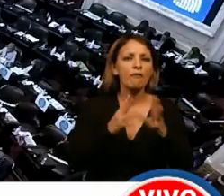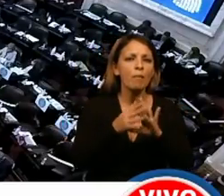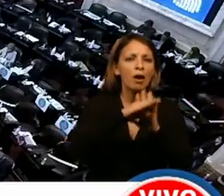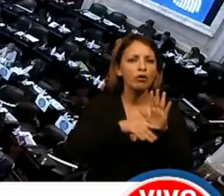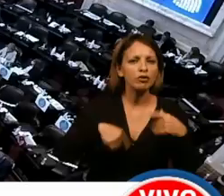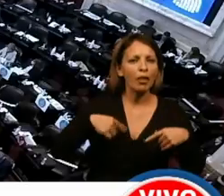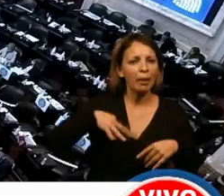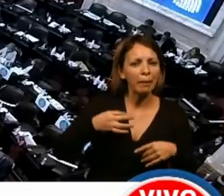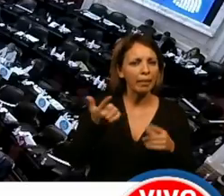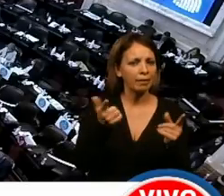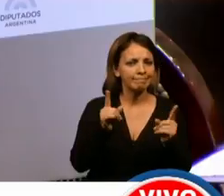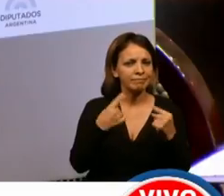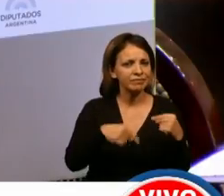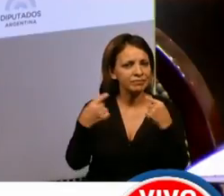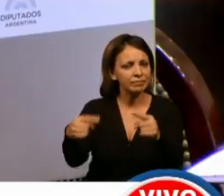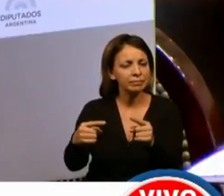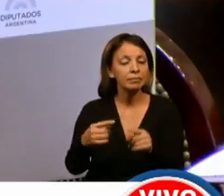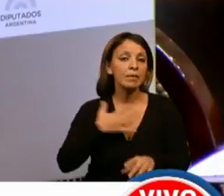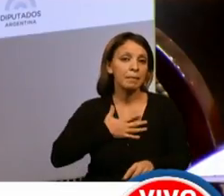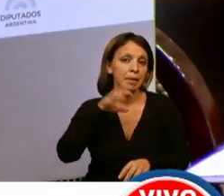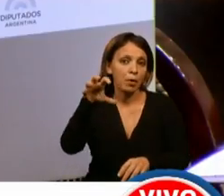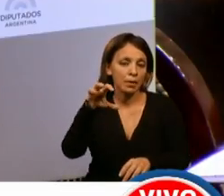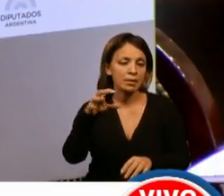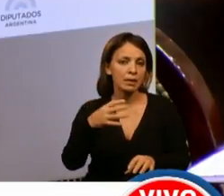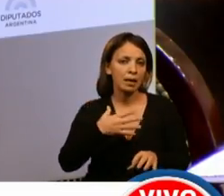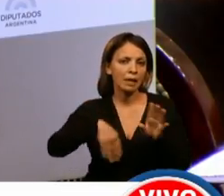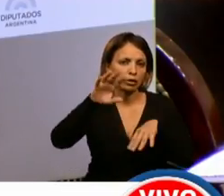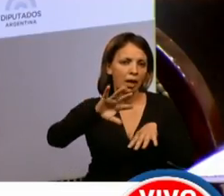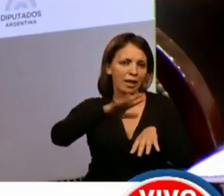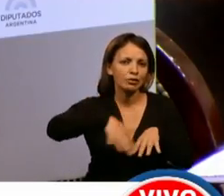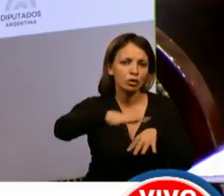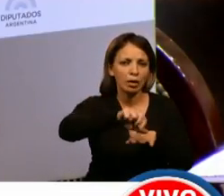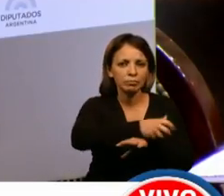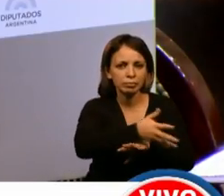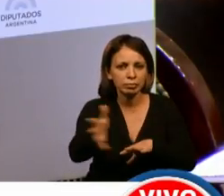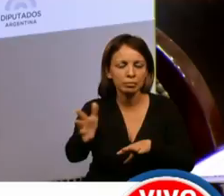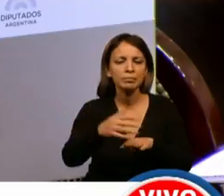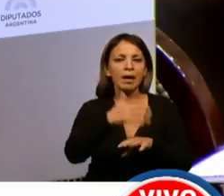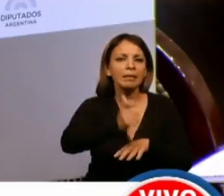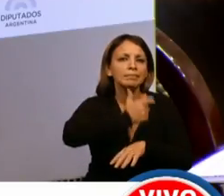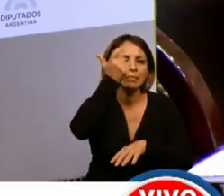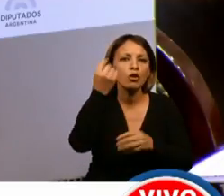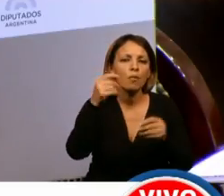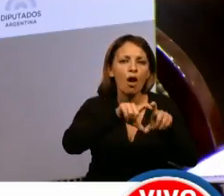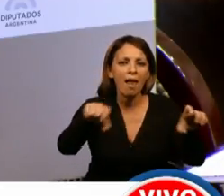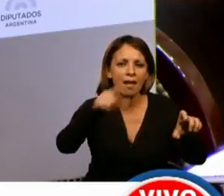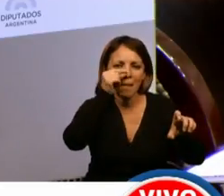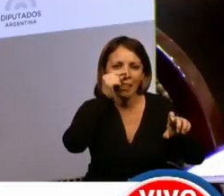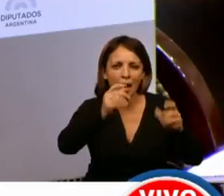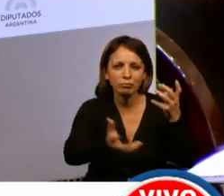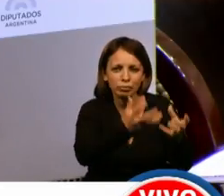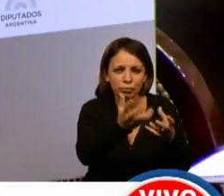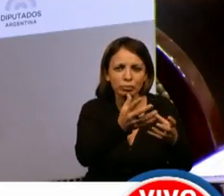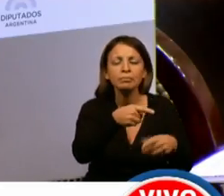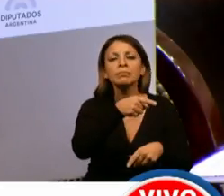mi provincia muchas veces y gran parte de nuestra realidad es que le fraccionado con leña y